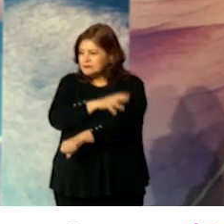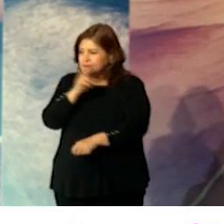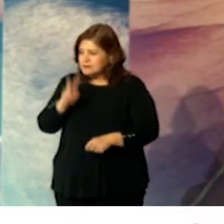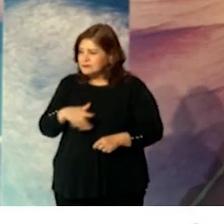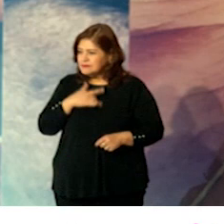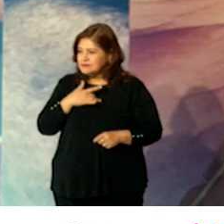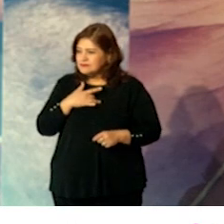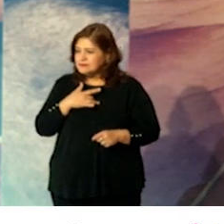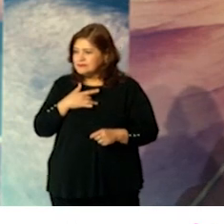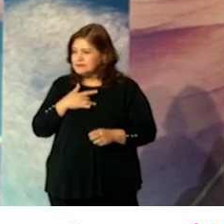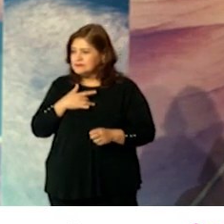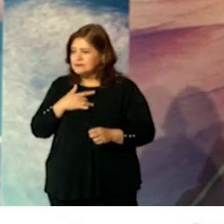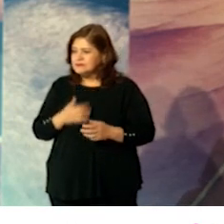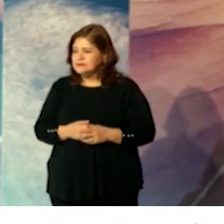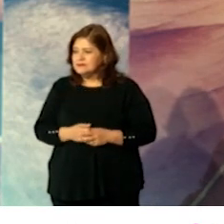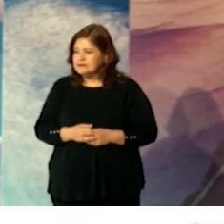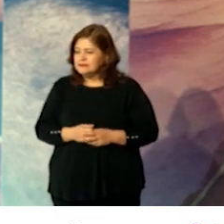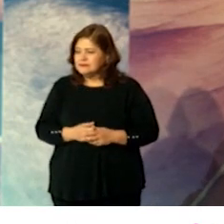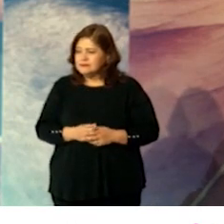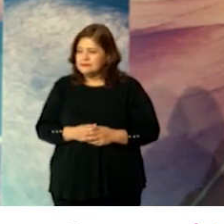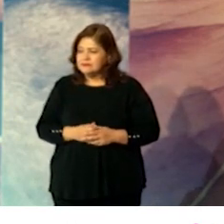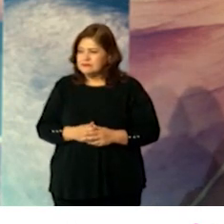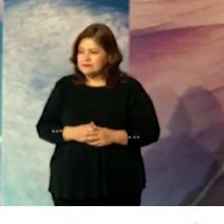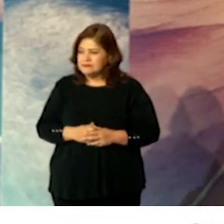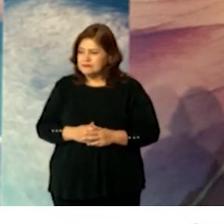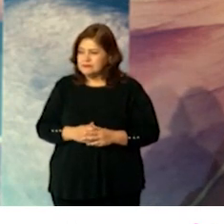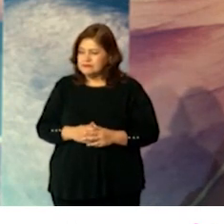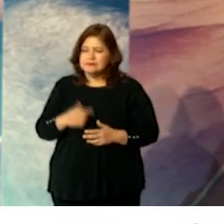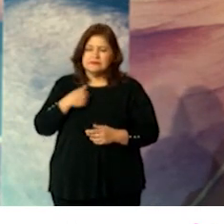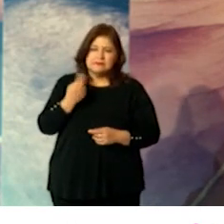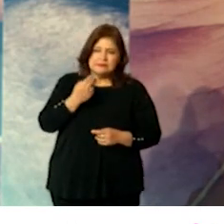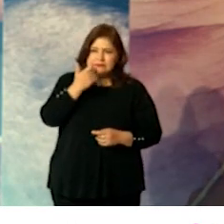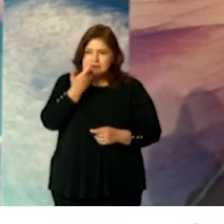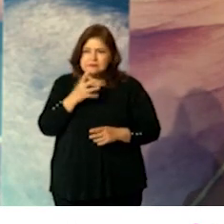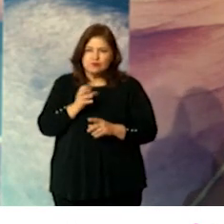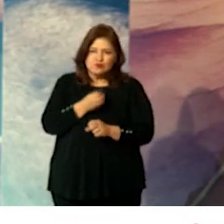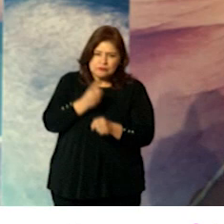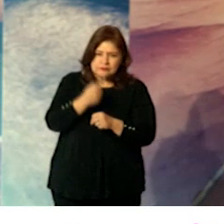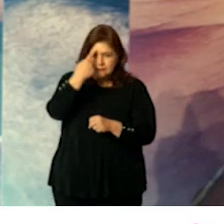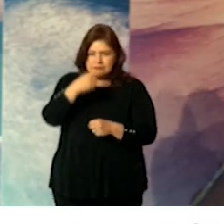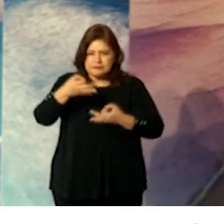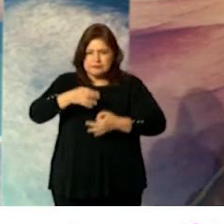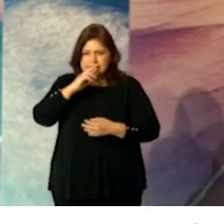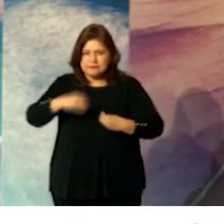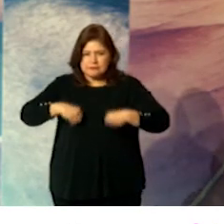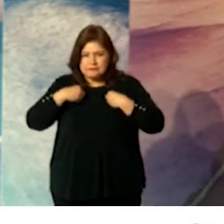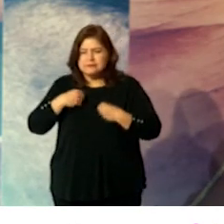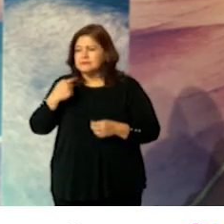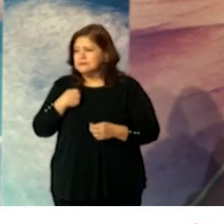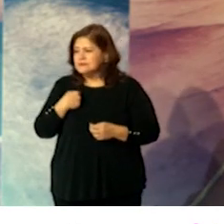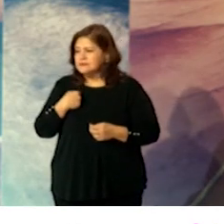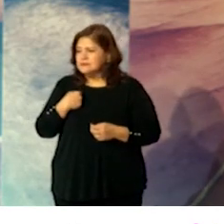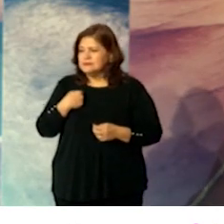mis padres contándome, te va a mejorar la vida, ¿no? Una mejor calidad de vida, más oportunidades para... Yo nunca hablé de sentirme